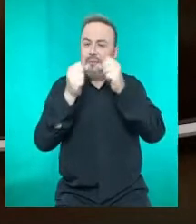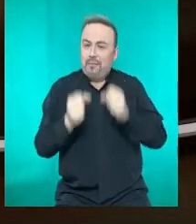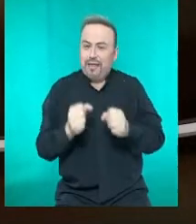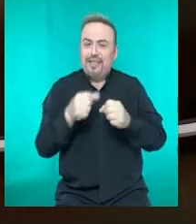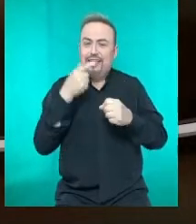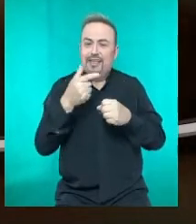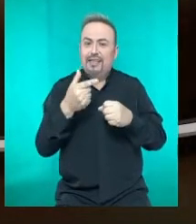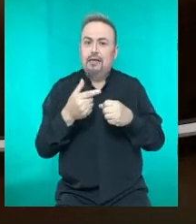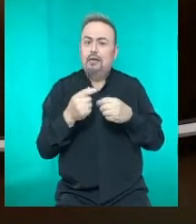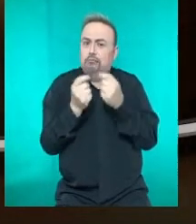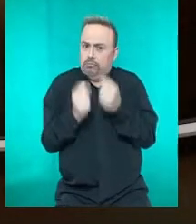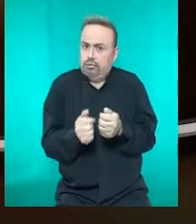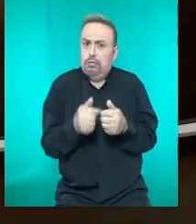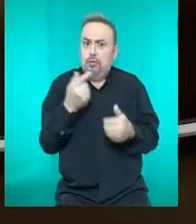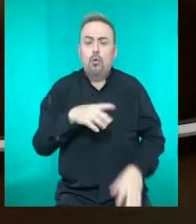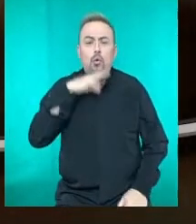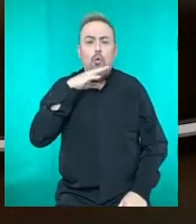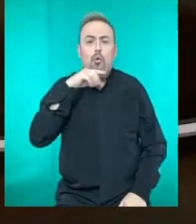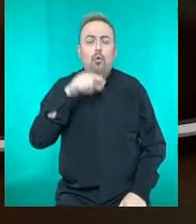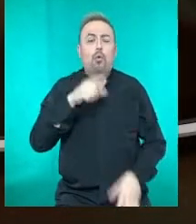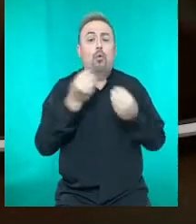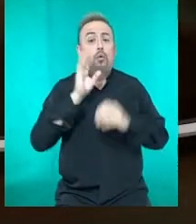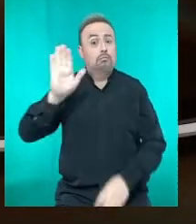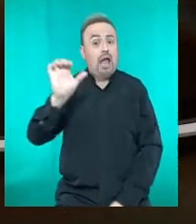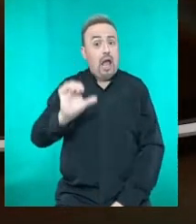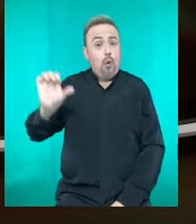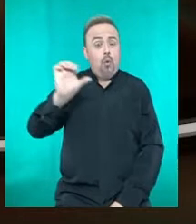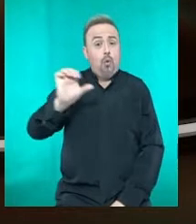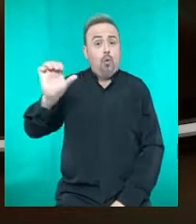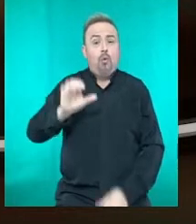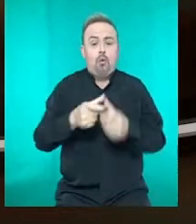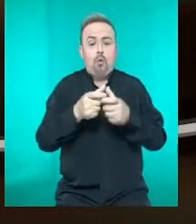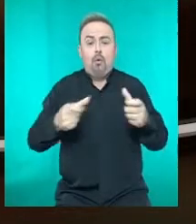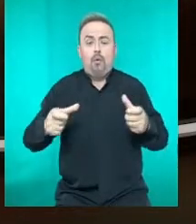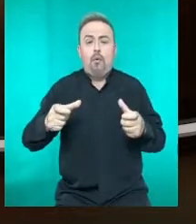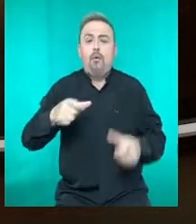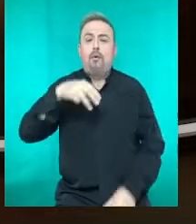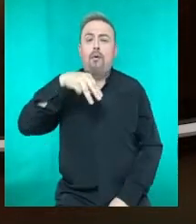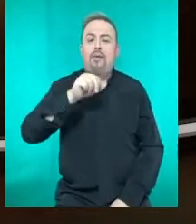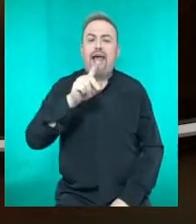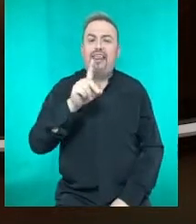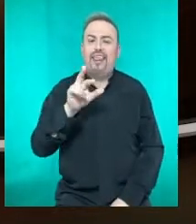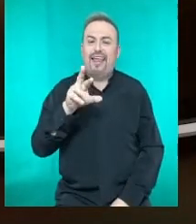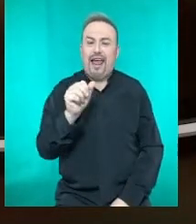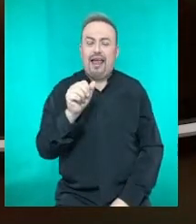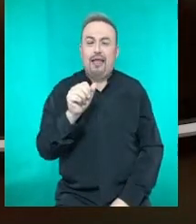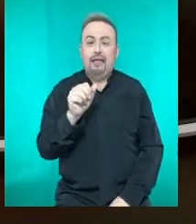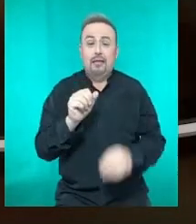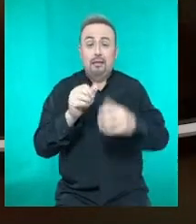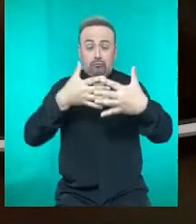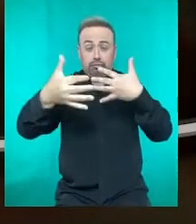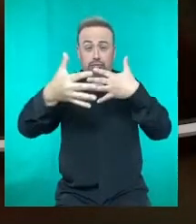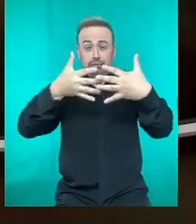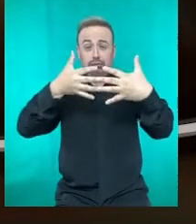el uso actualmente, sobre todo en Europa, de la madera translúcida. Tal como se puede ver en la imagen, estos